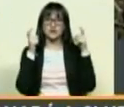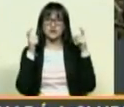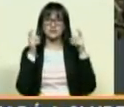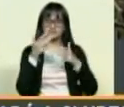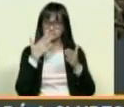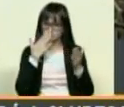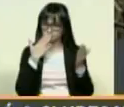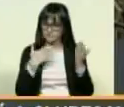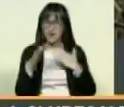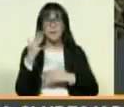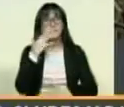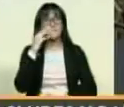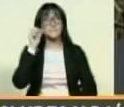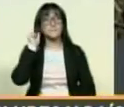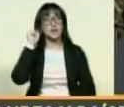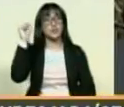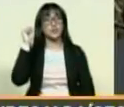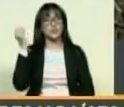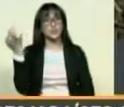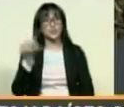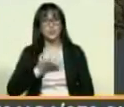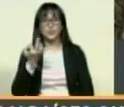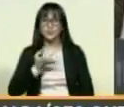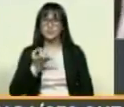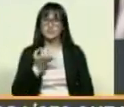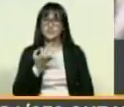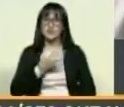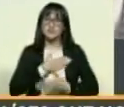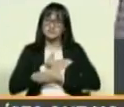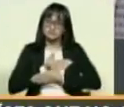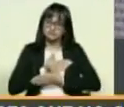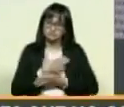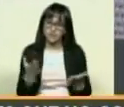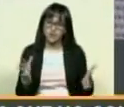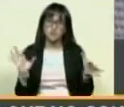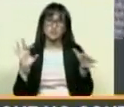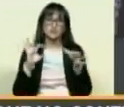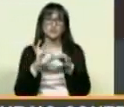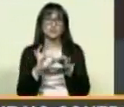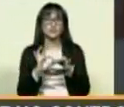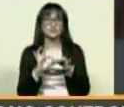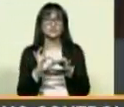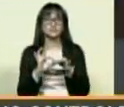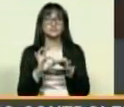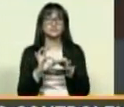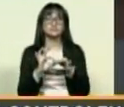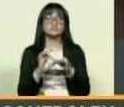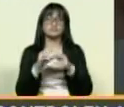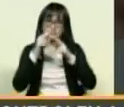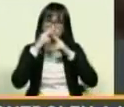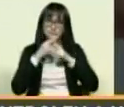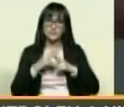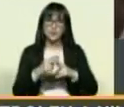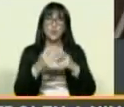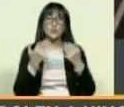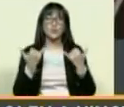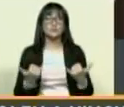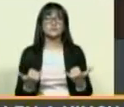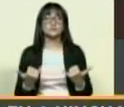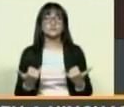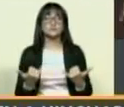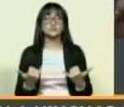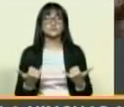presidente Nicolás Maduro quienes de verdad han estrechado esos vínculos, y para nosotros es un honor. Cuente